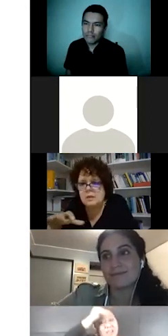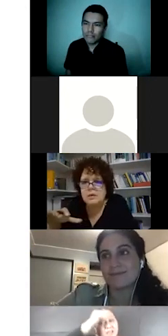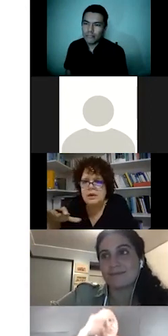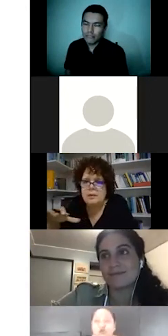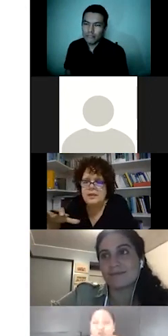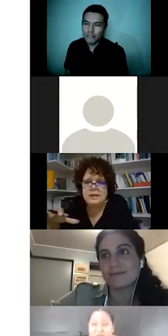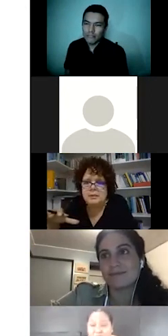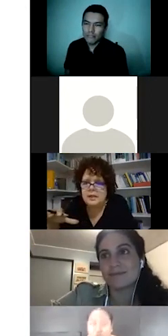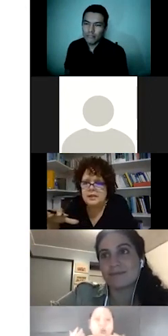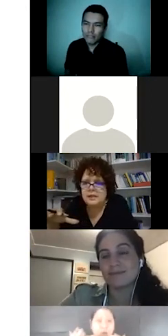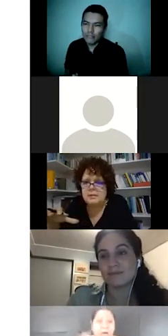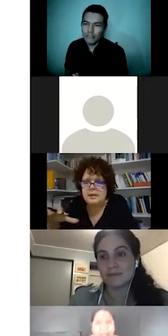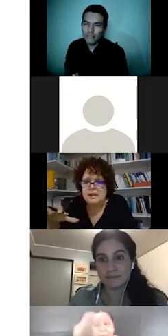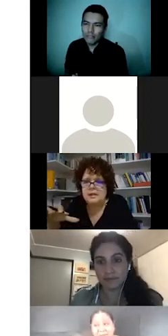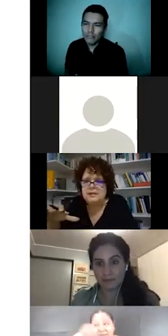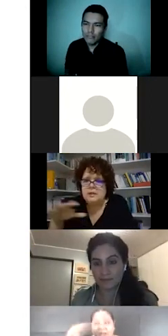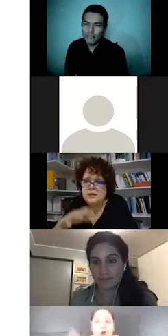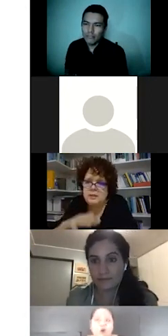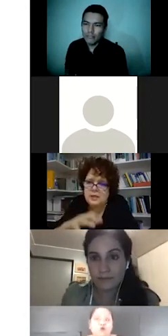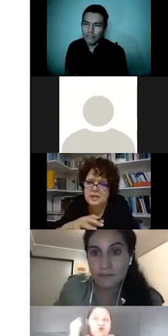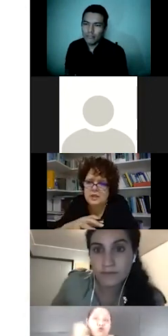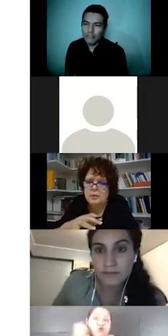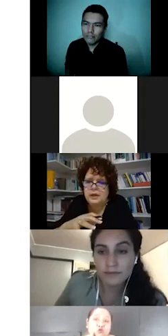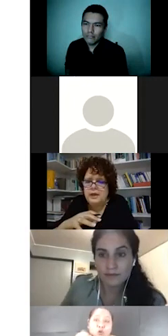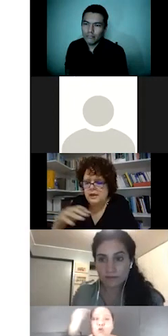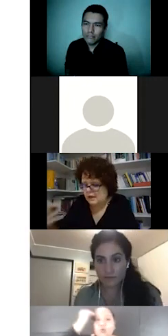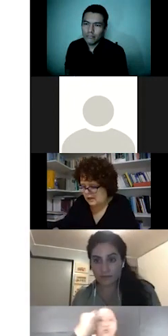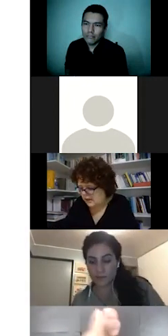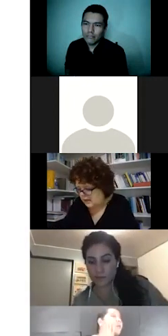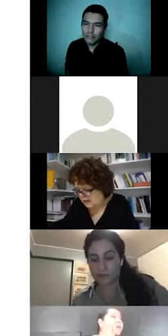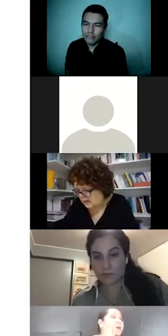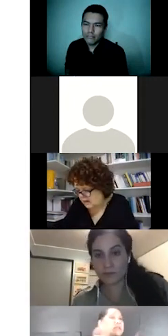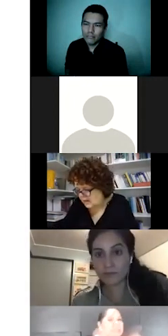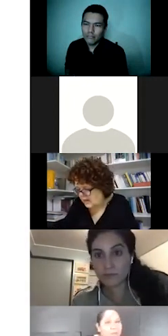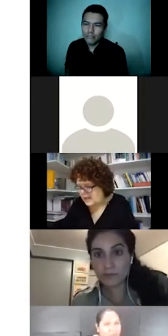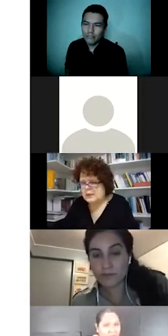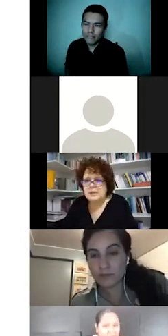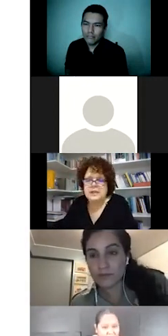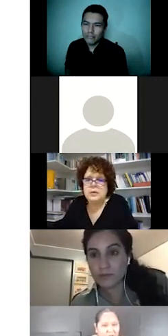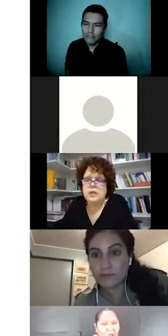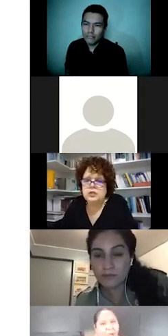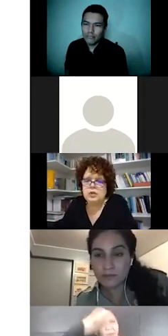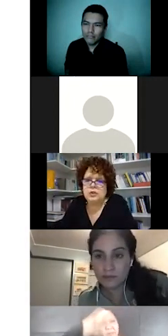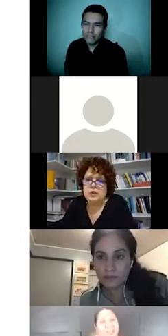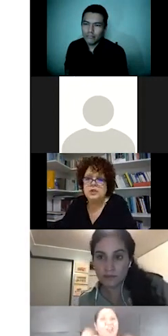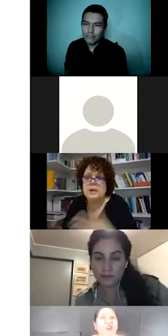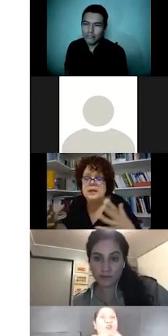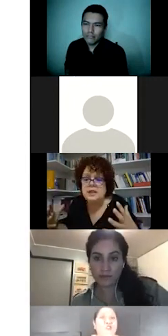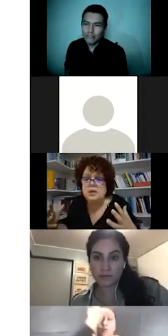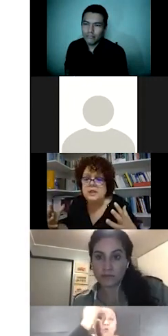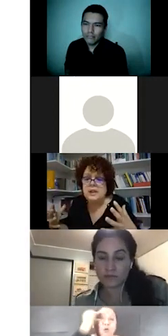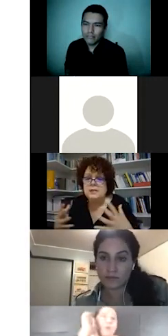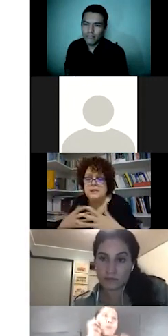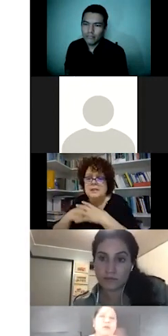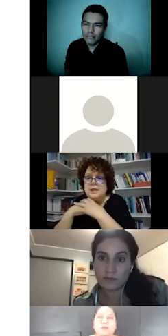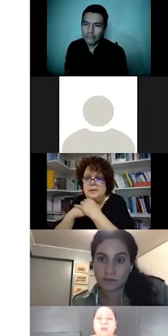descansa un poco la madre también del tema de estar todo el tiempo con el niño, porque el tema de tener un niño sordo y no saber qué hacer